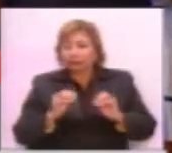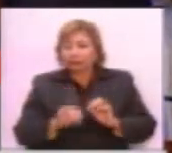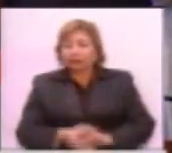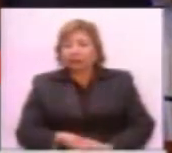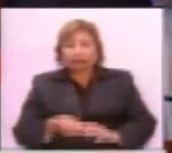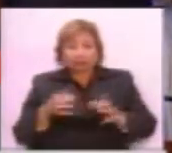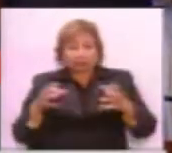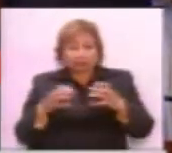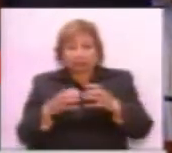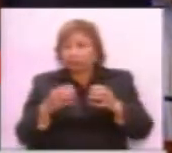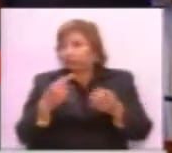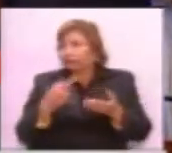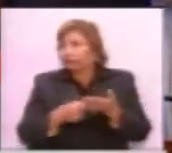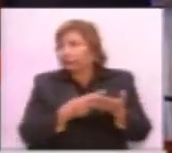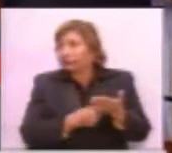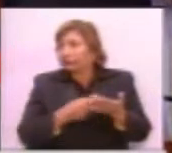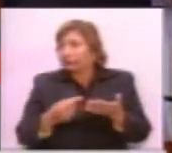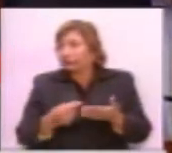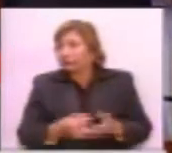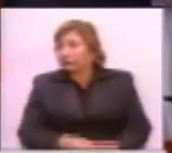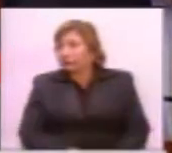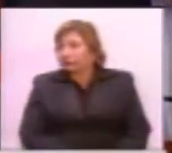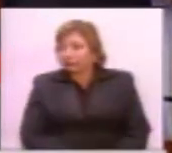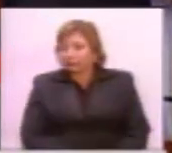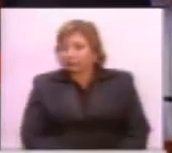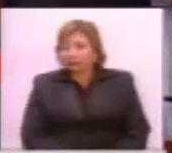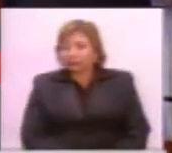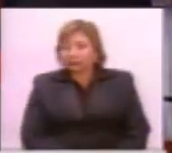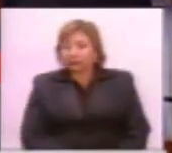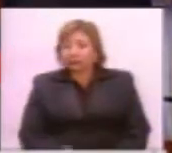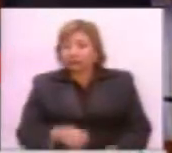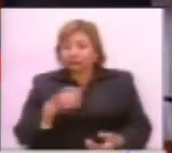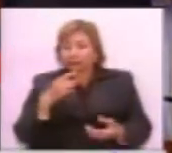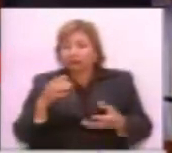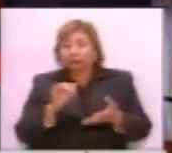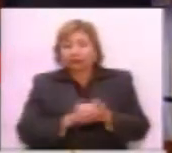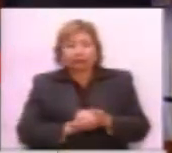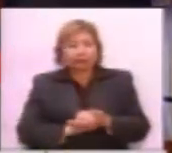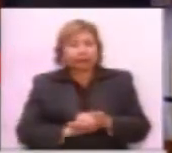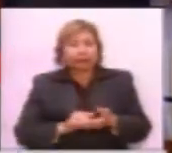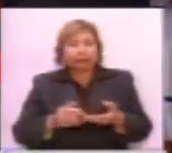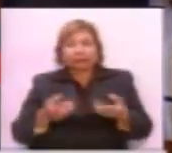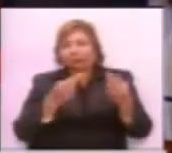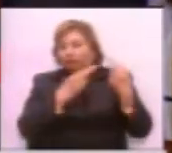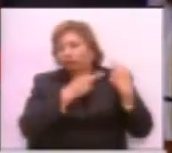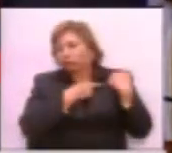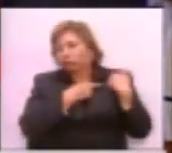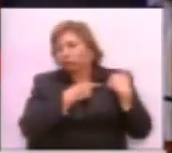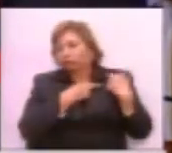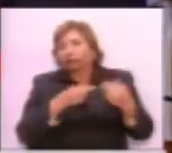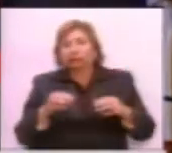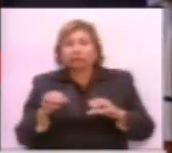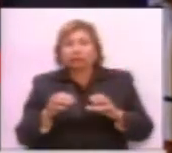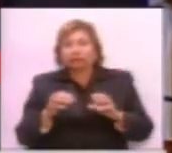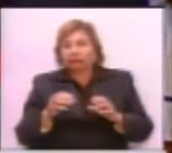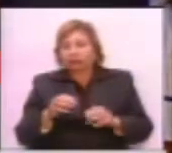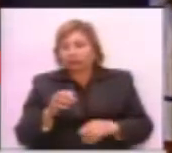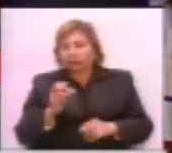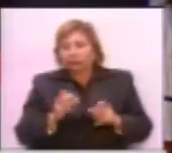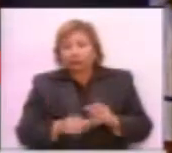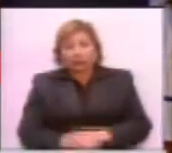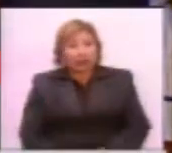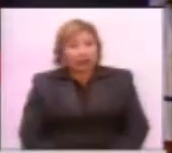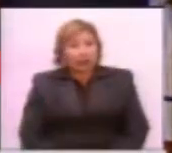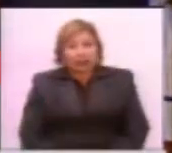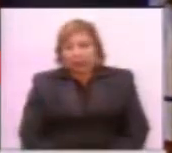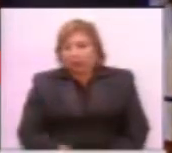momentos, conforme el debate, se puede permitir a un corrupto ser candidato a un cargo de elección popular. No